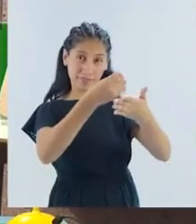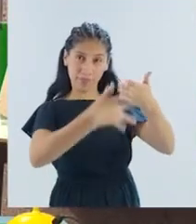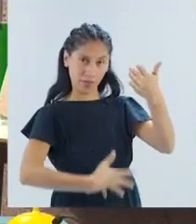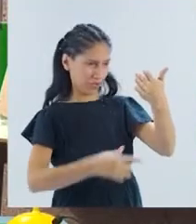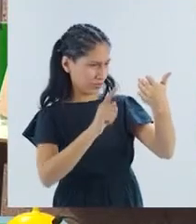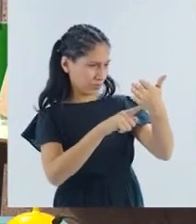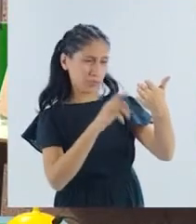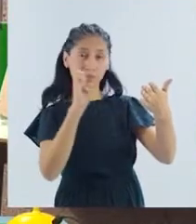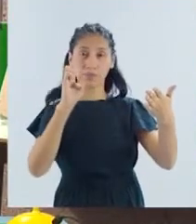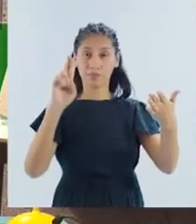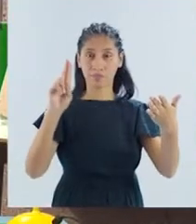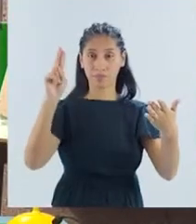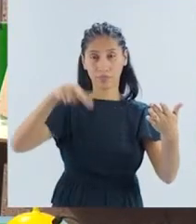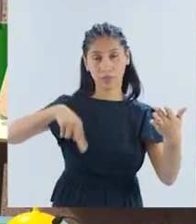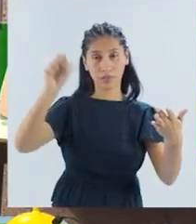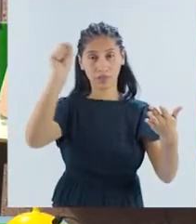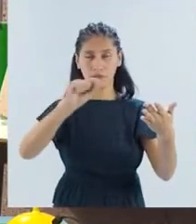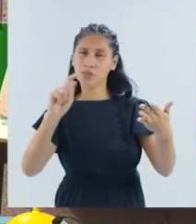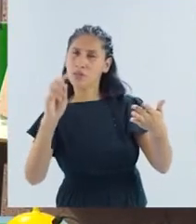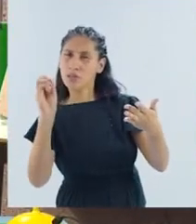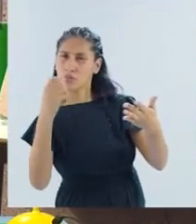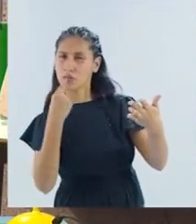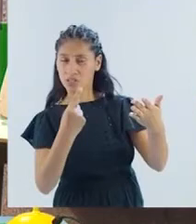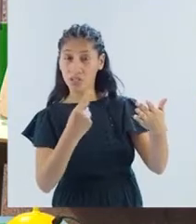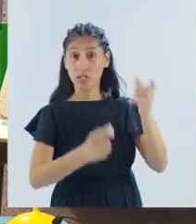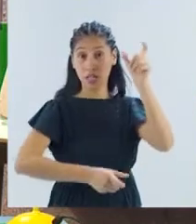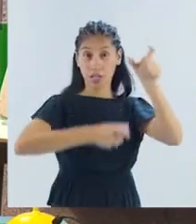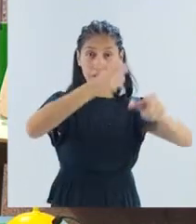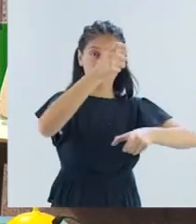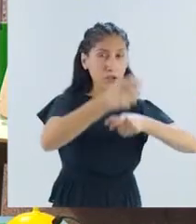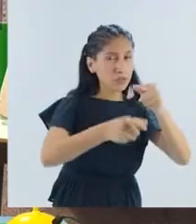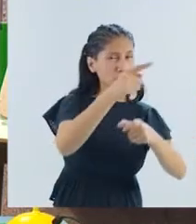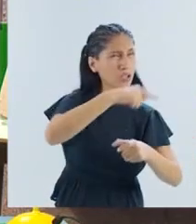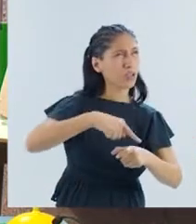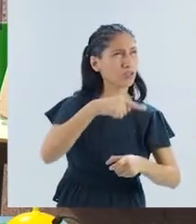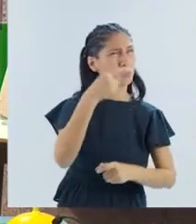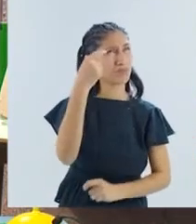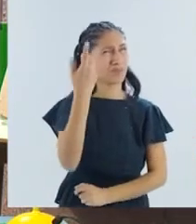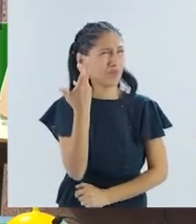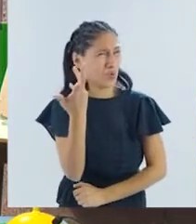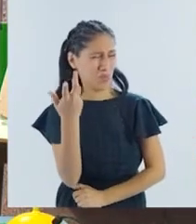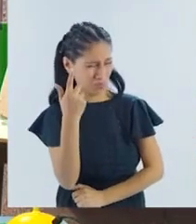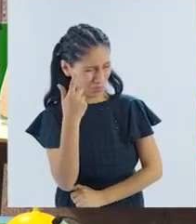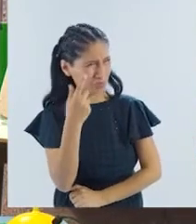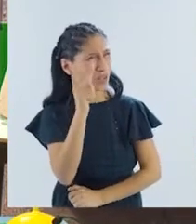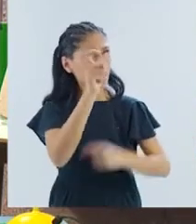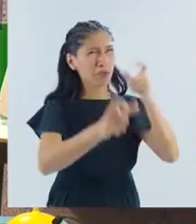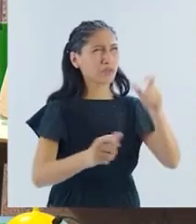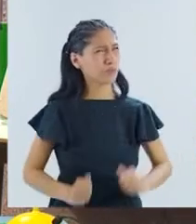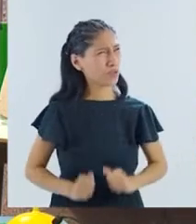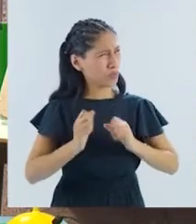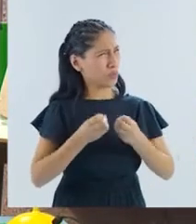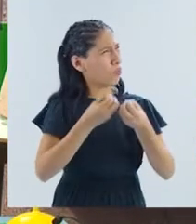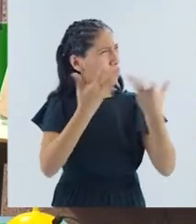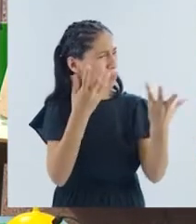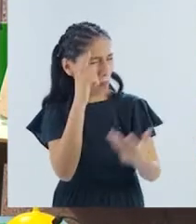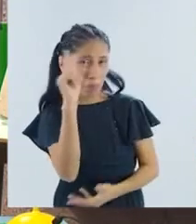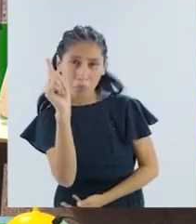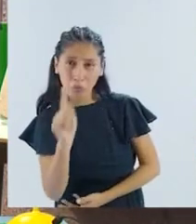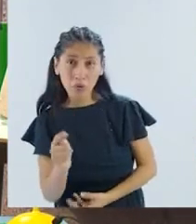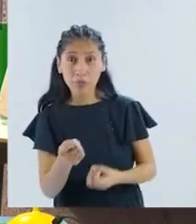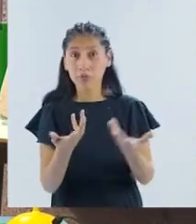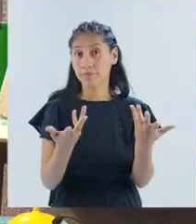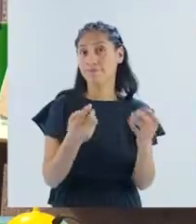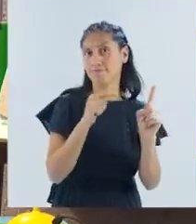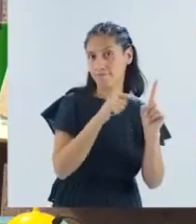el texto se puede ver que Ernesto manifiesta que las personas que no han descubierto cómo vivir no han moldeado su vida. Por